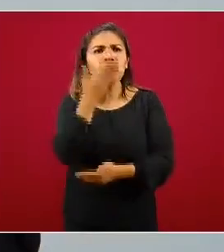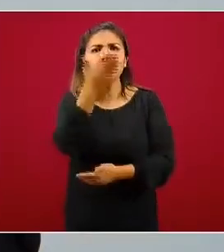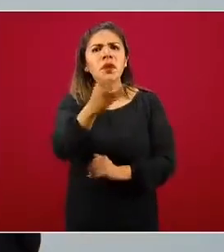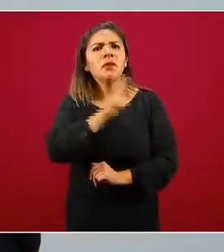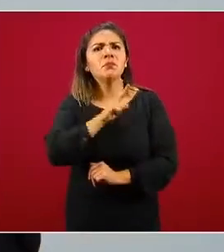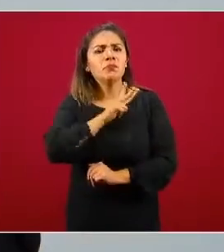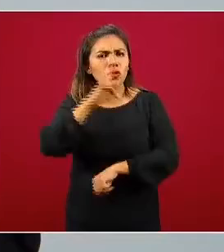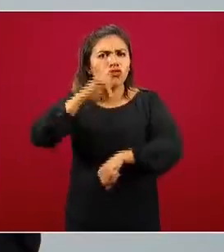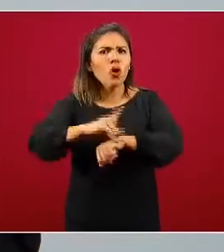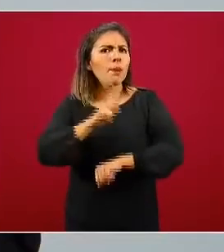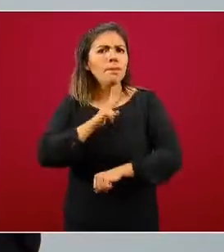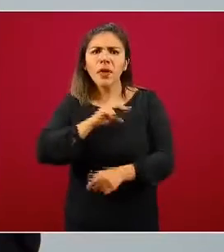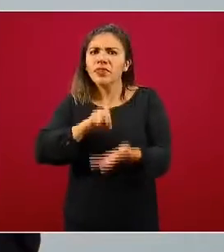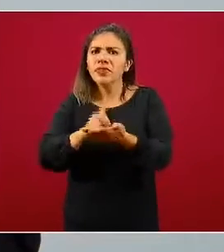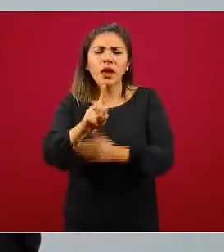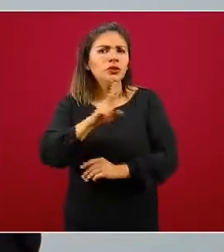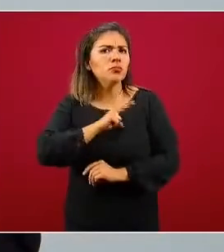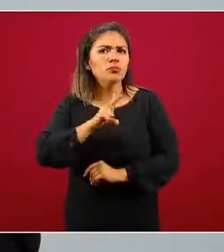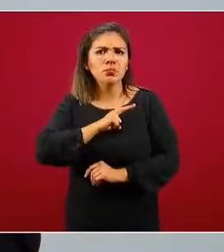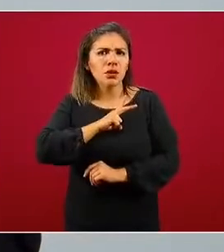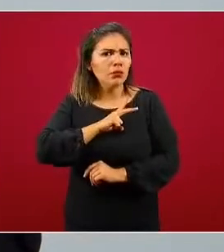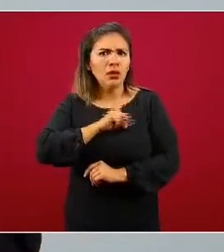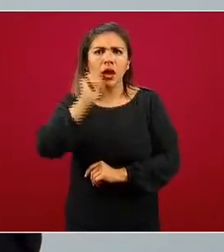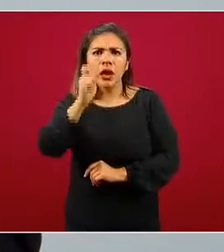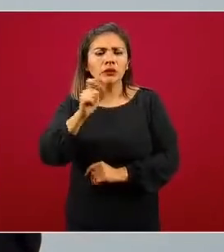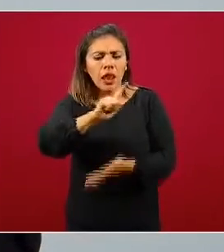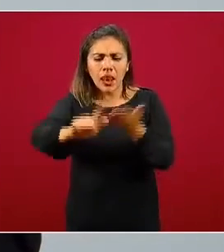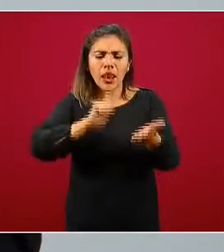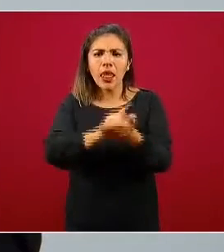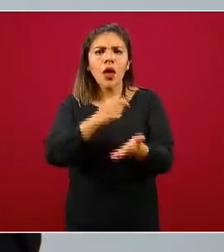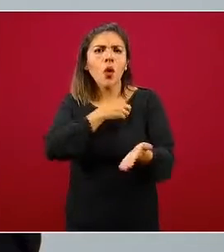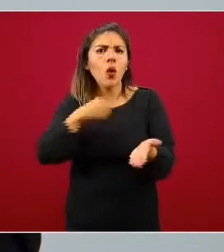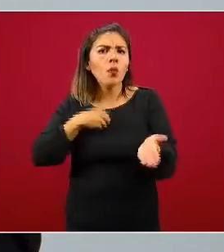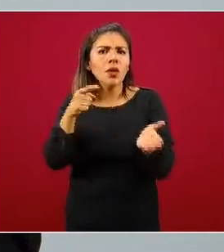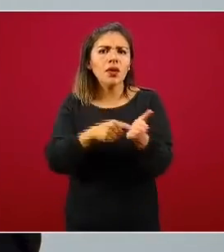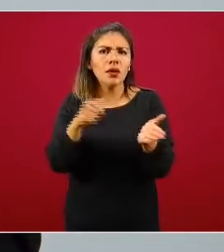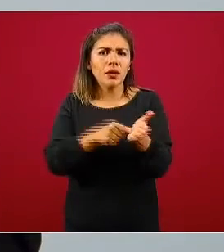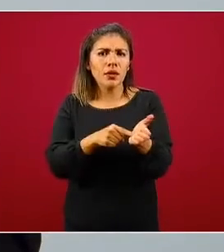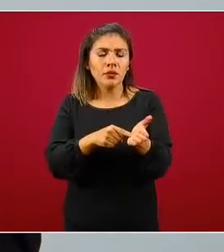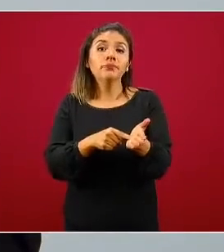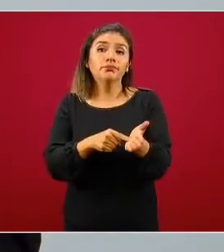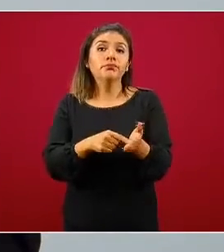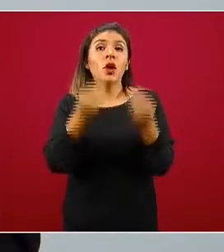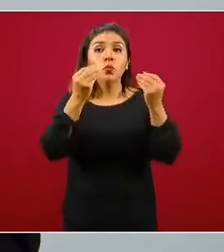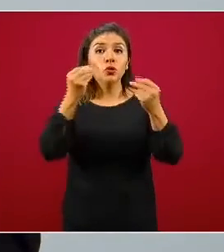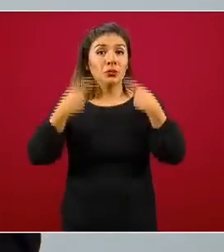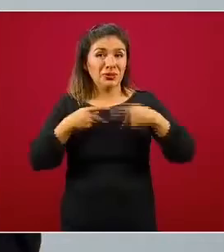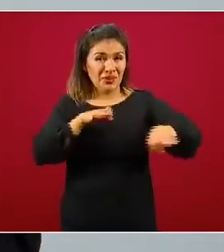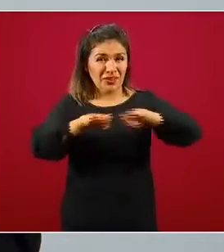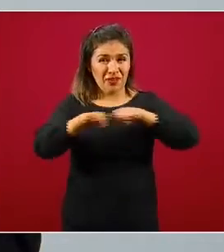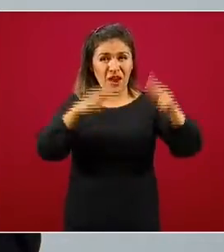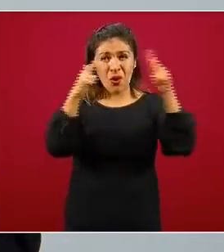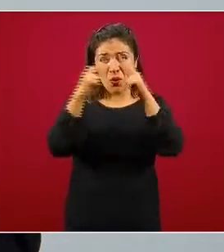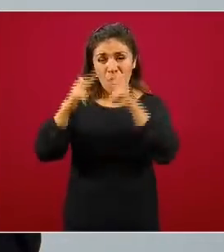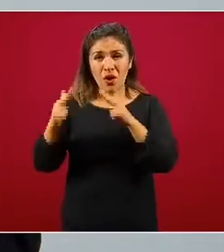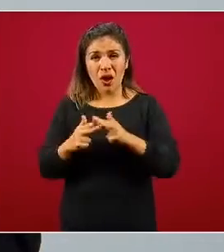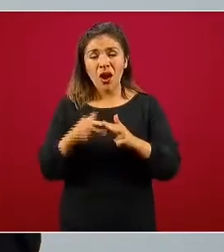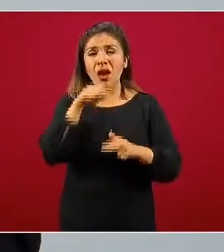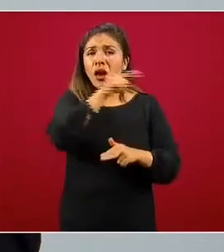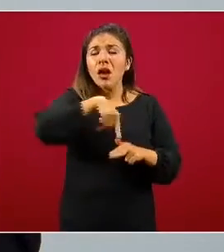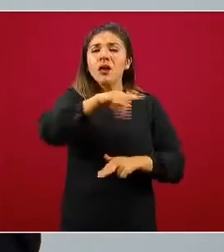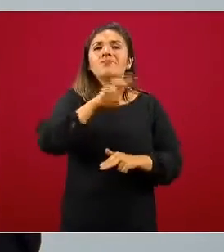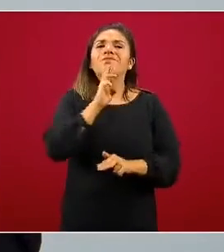ni más ni menos que lo que marca la ley. Y entonces hay muchas trabajadoras del hogar